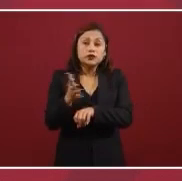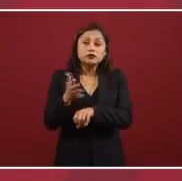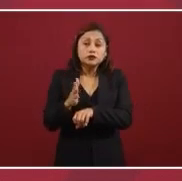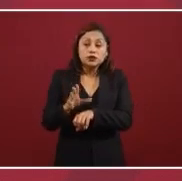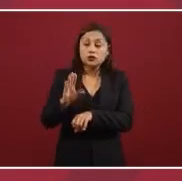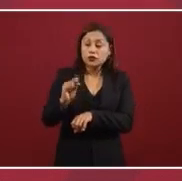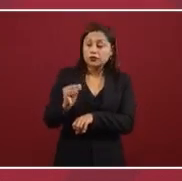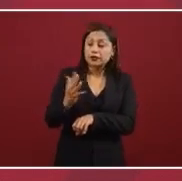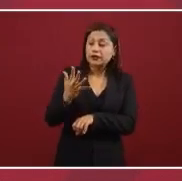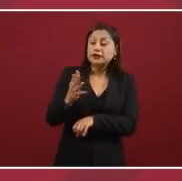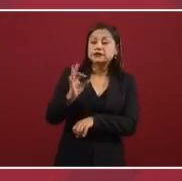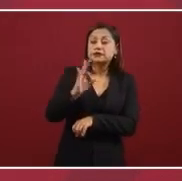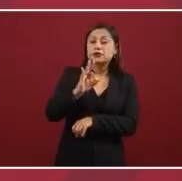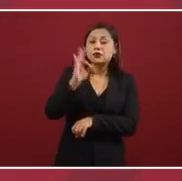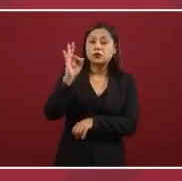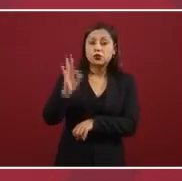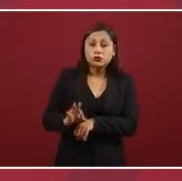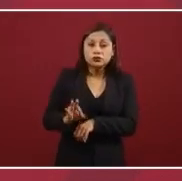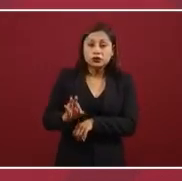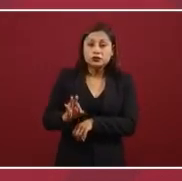son participaciones federales.